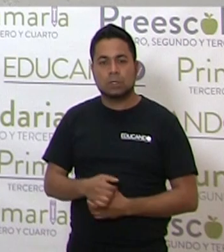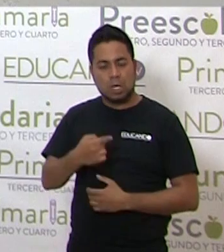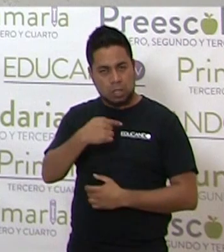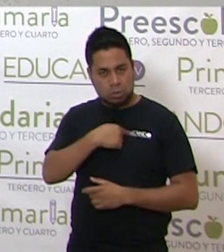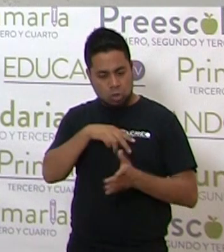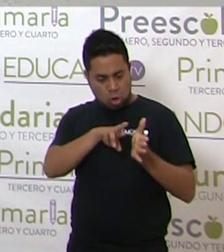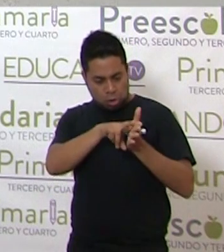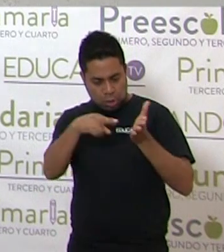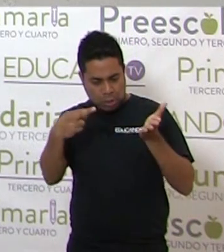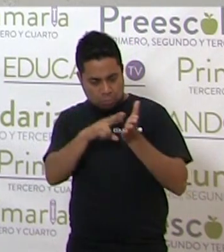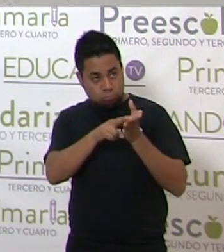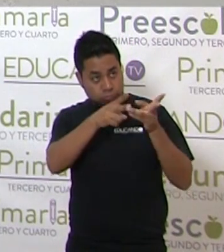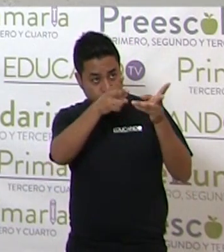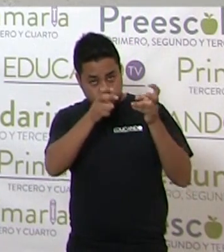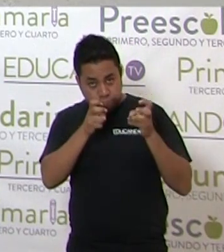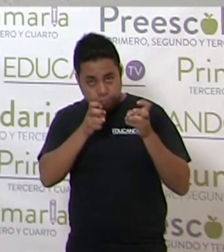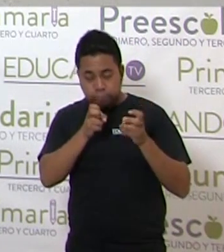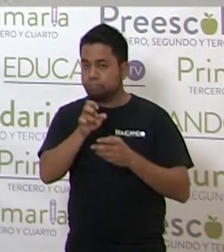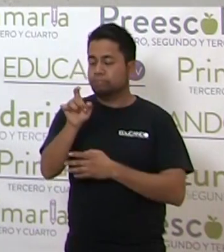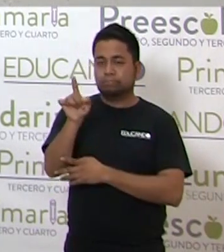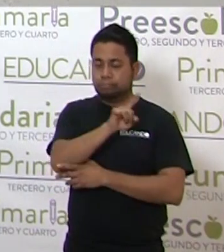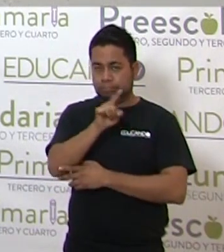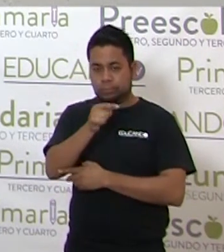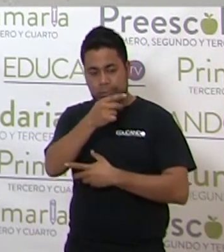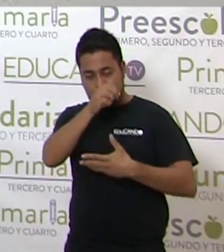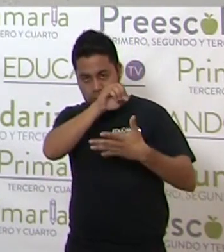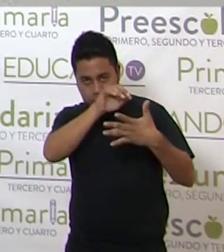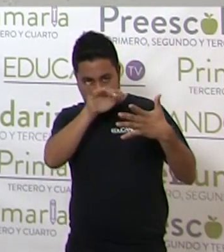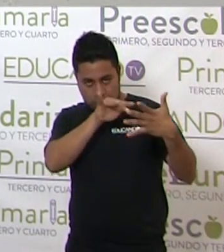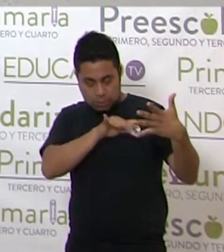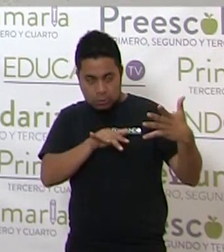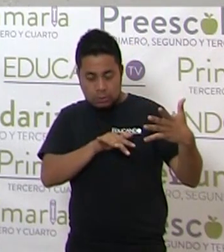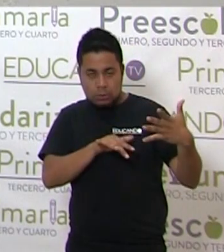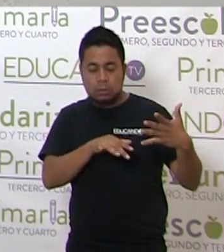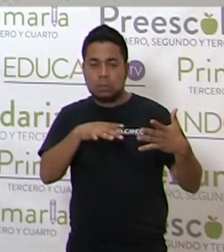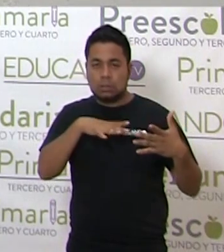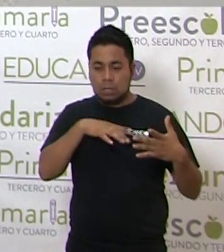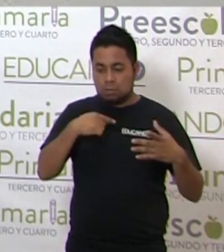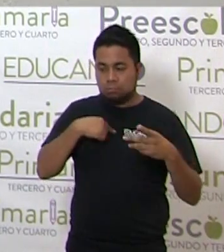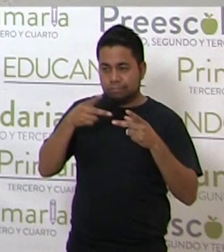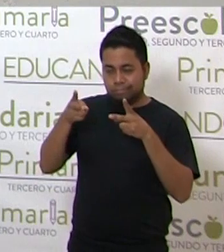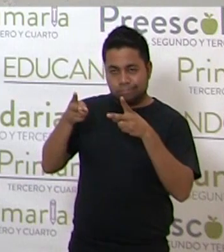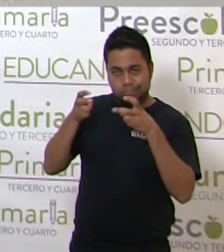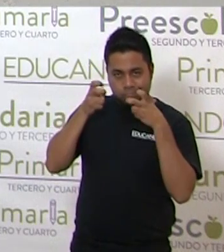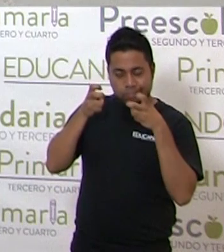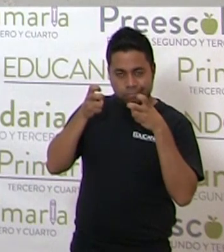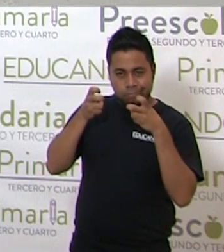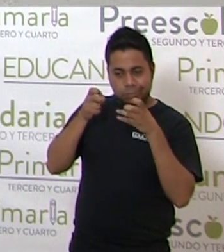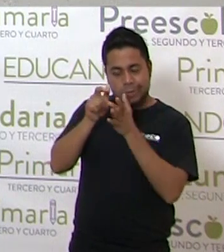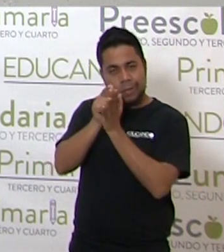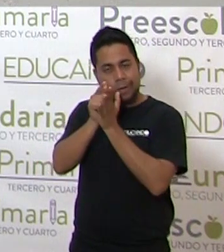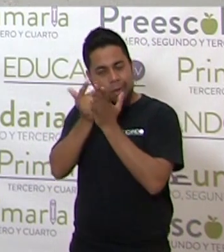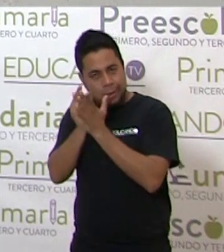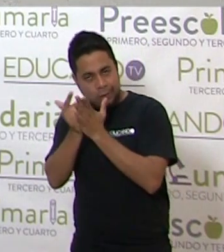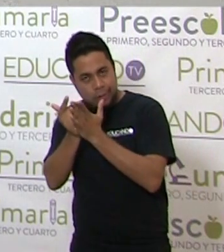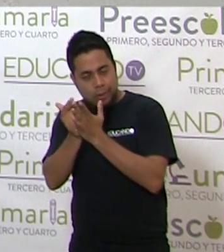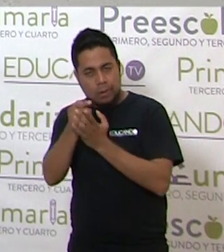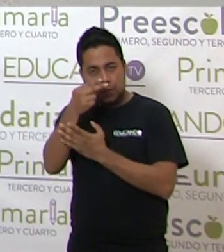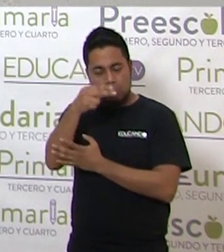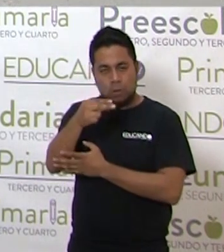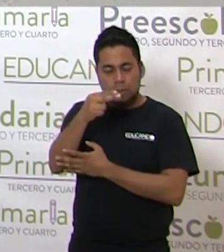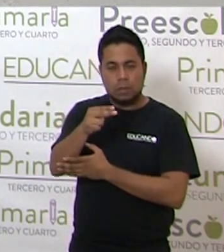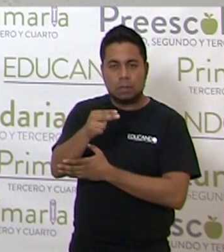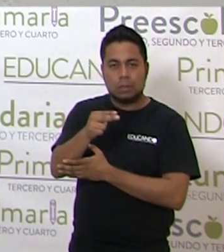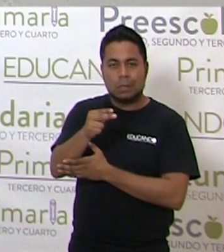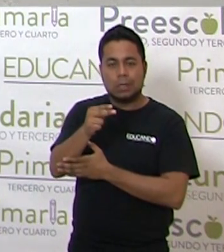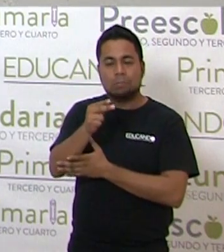una revista. Es un texto que extrajimos de un libro que se llama Los